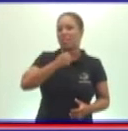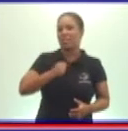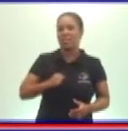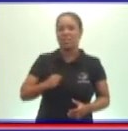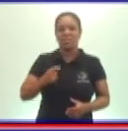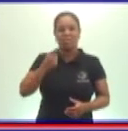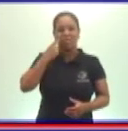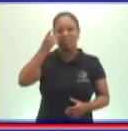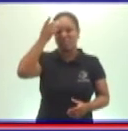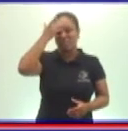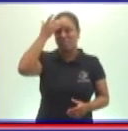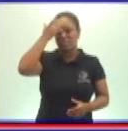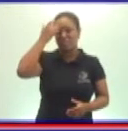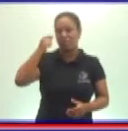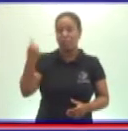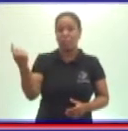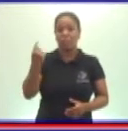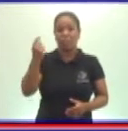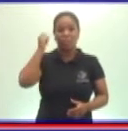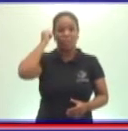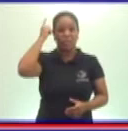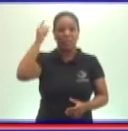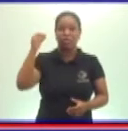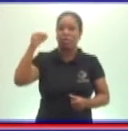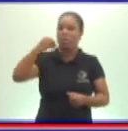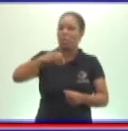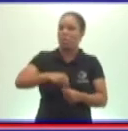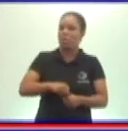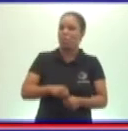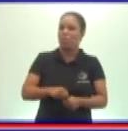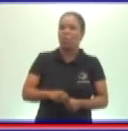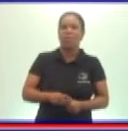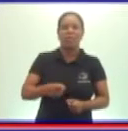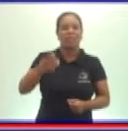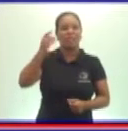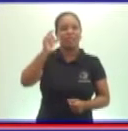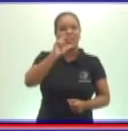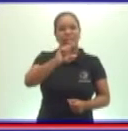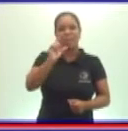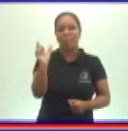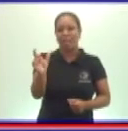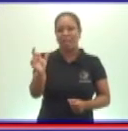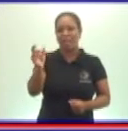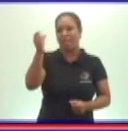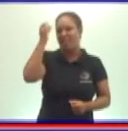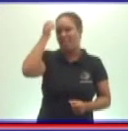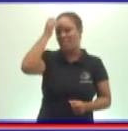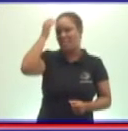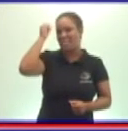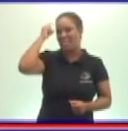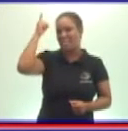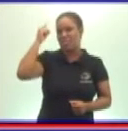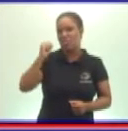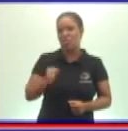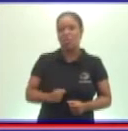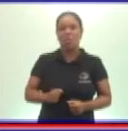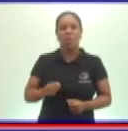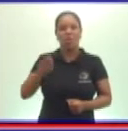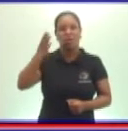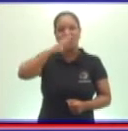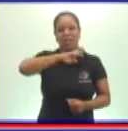Ernesto Che Guevara fue el primer ideólogo que incorporó el término de ideología de la Revolución Cubana, Fidel es la